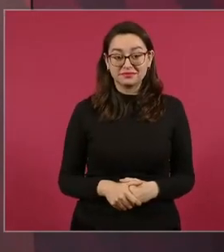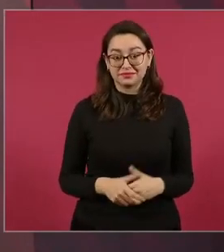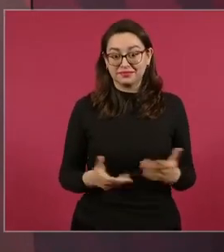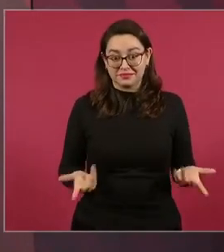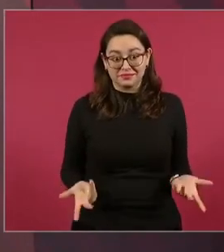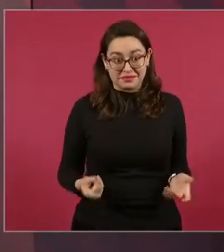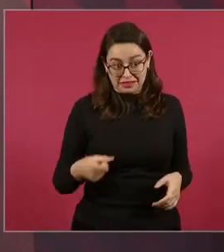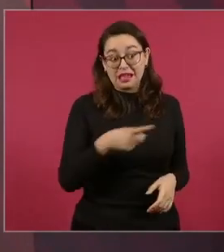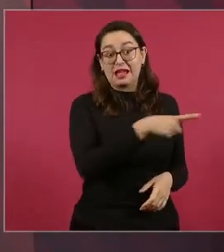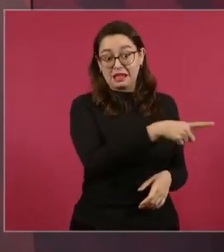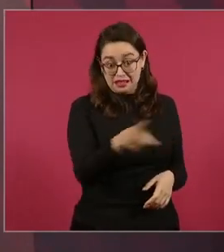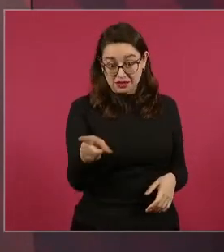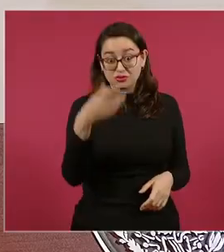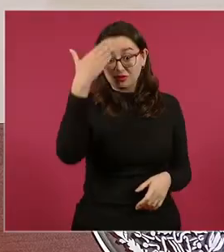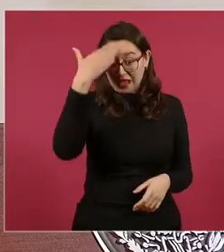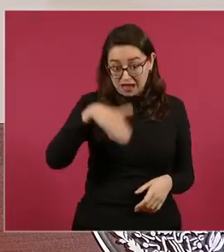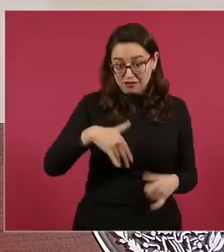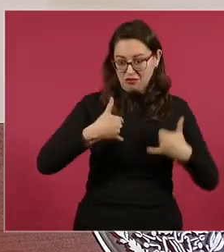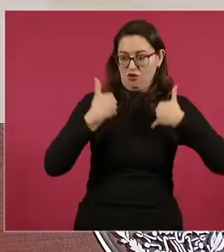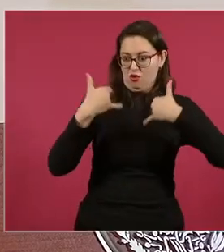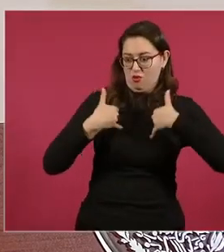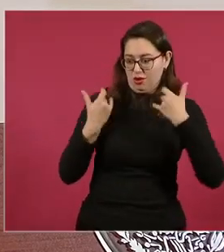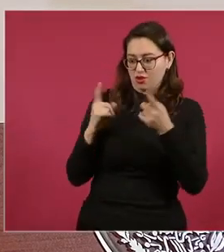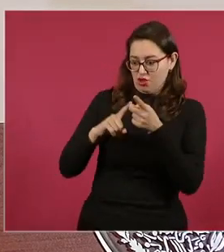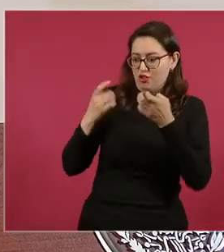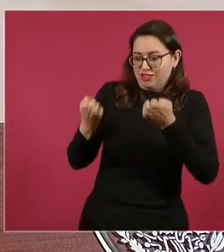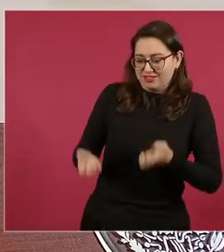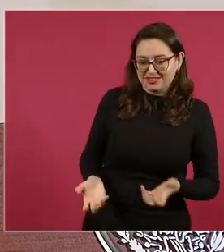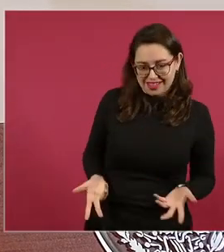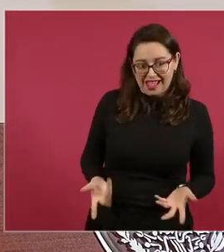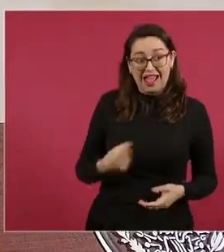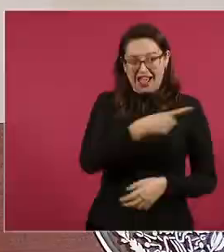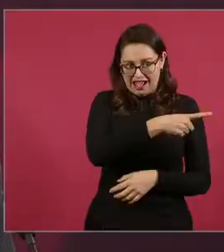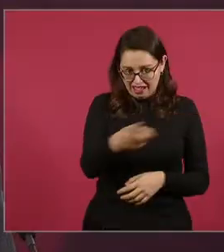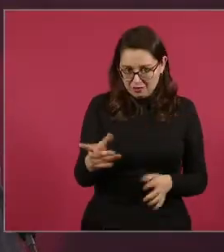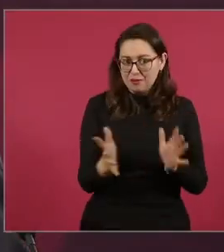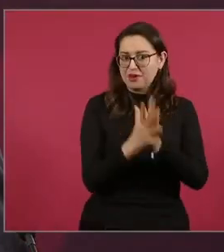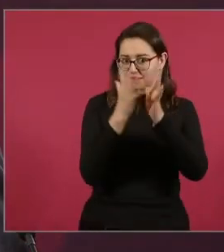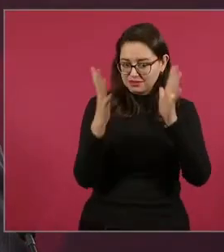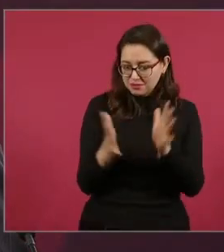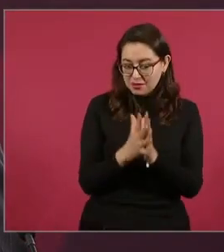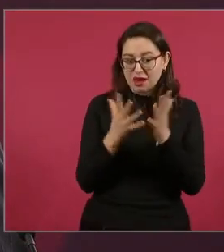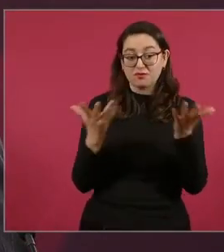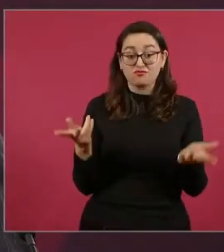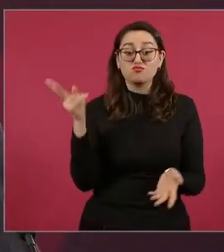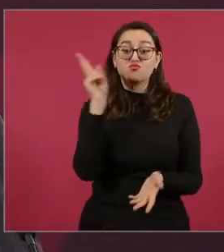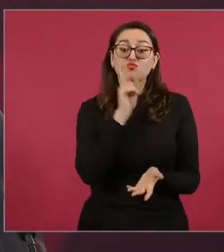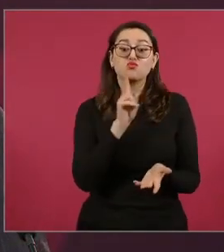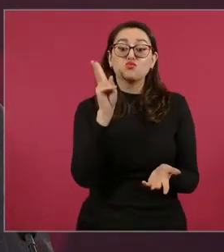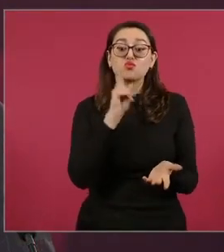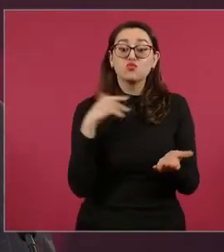a quienes habían participado en la desaparición de los jóvenes. Y tengo pruebas.